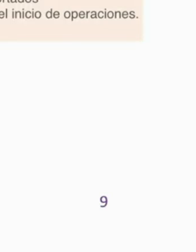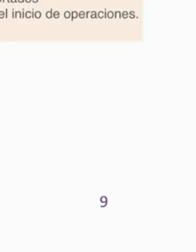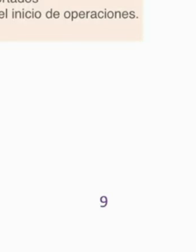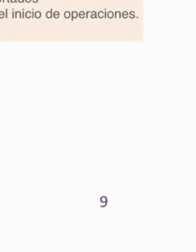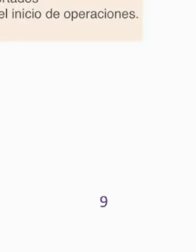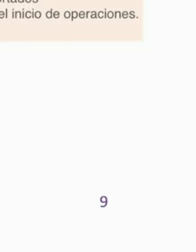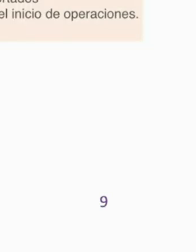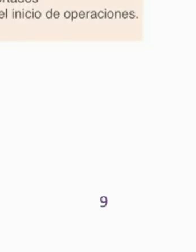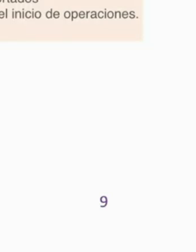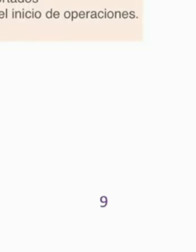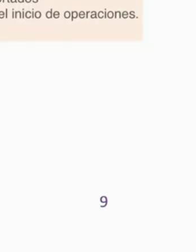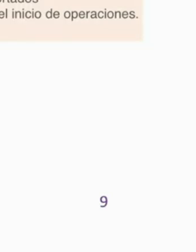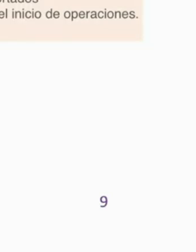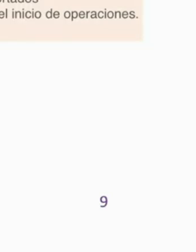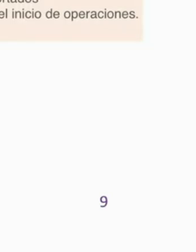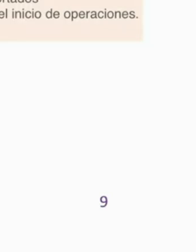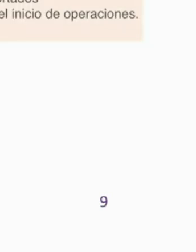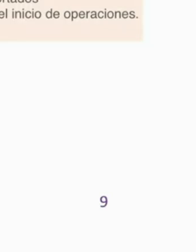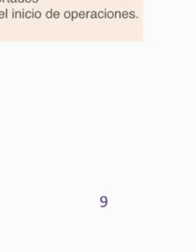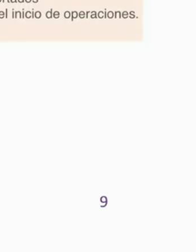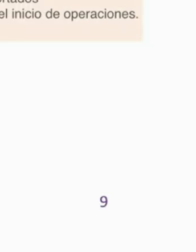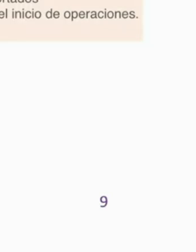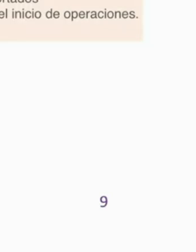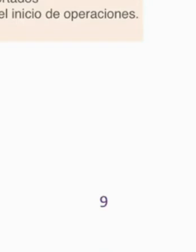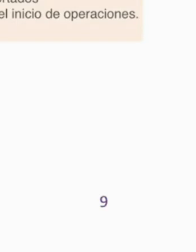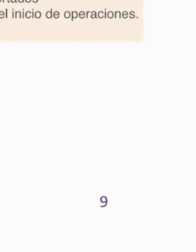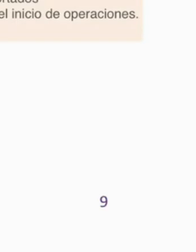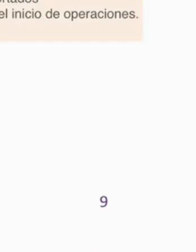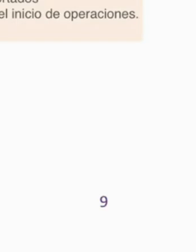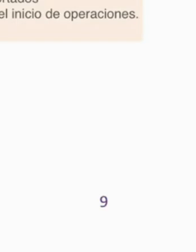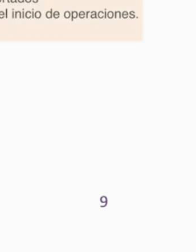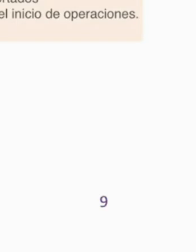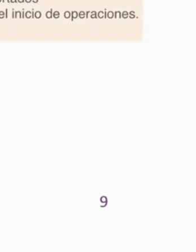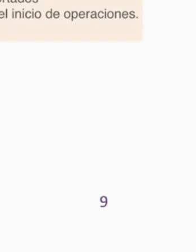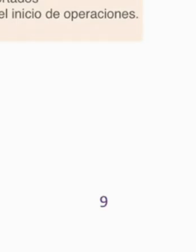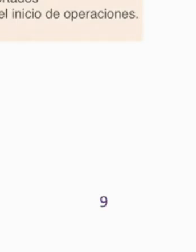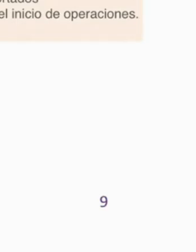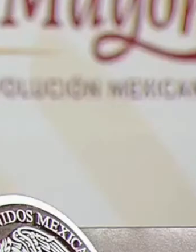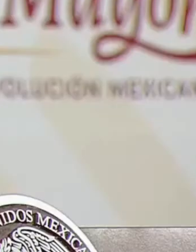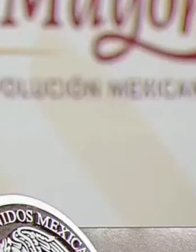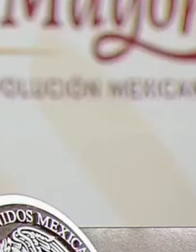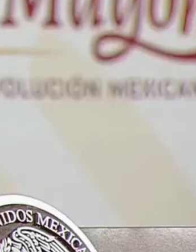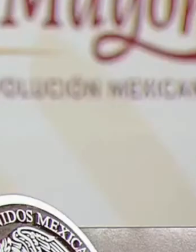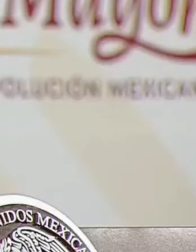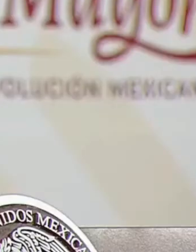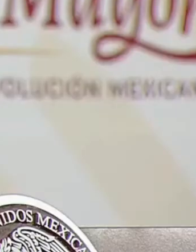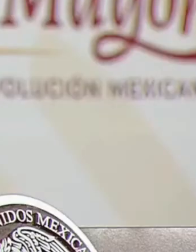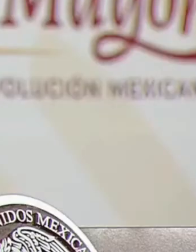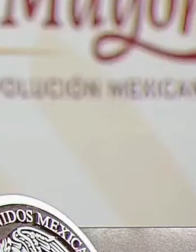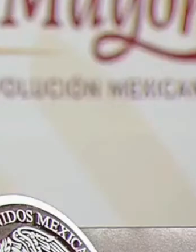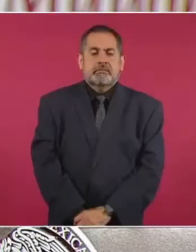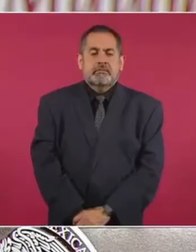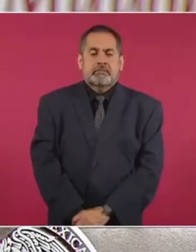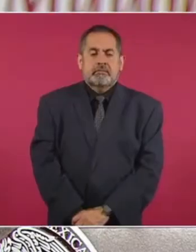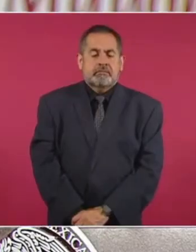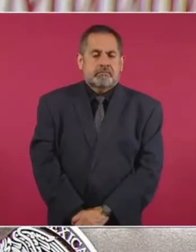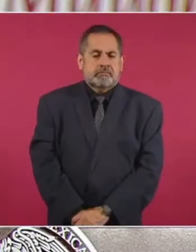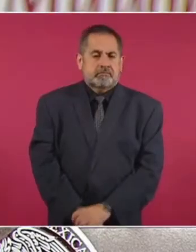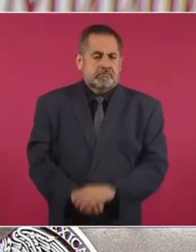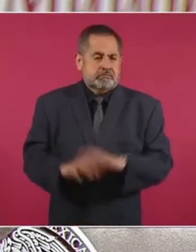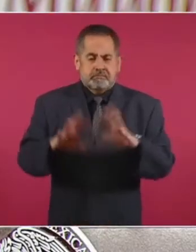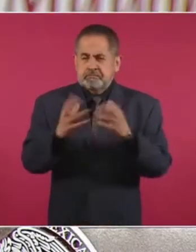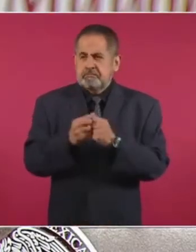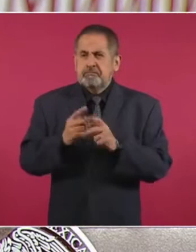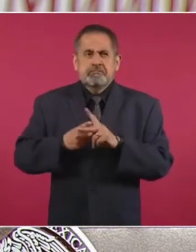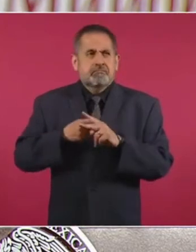pesos y desde que inició operaciones a la fecha ha transportado a 1.950.000 pasajeros. Tenemos un